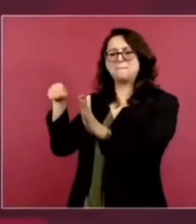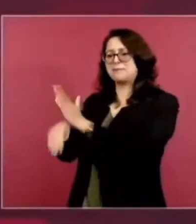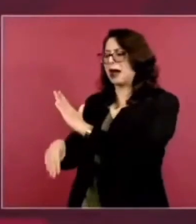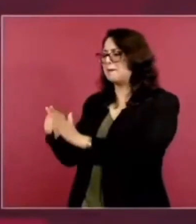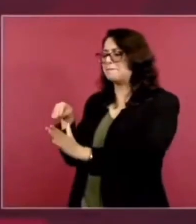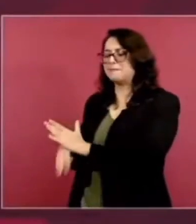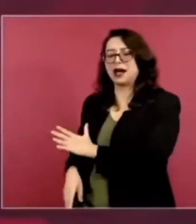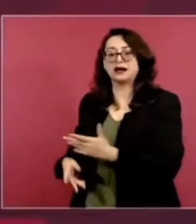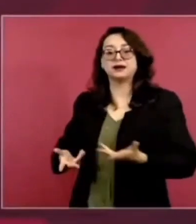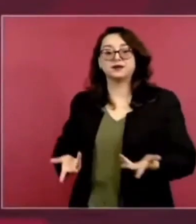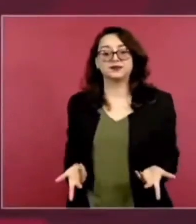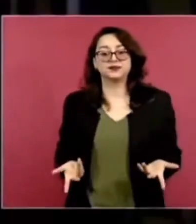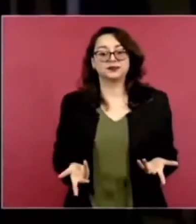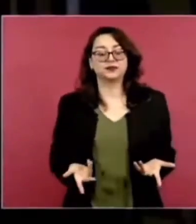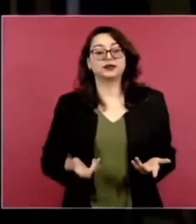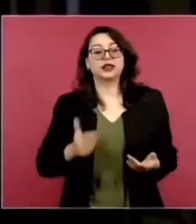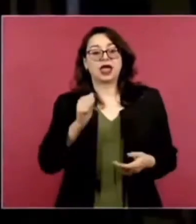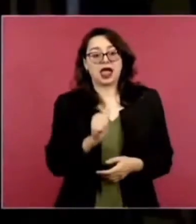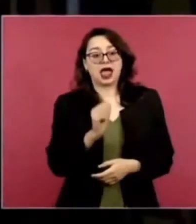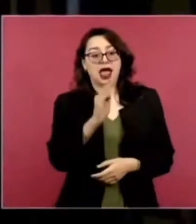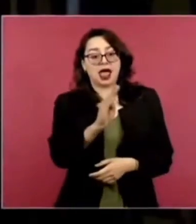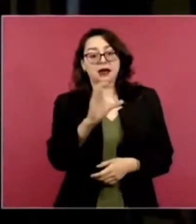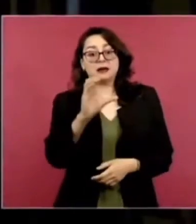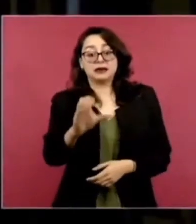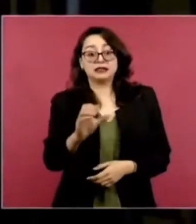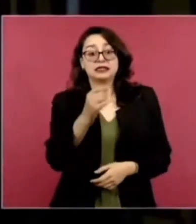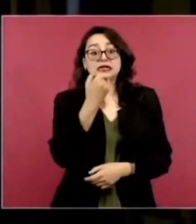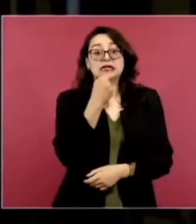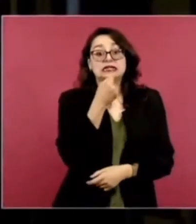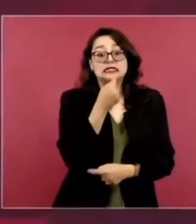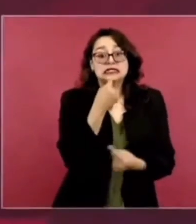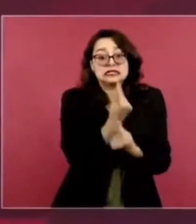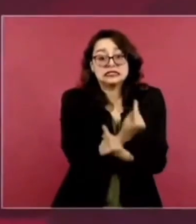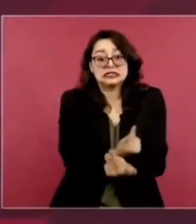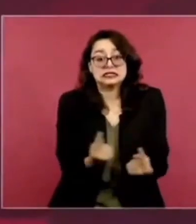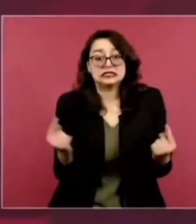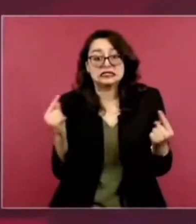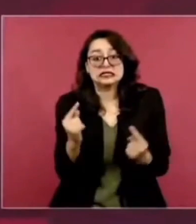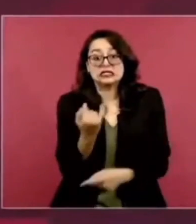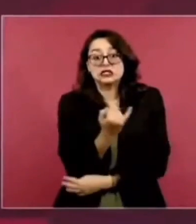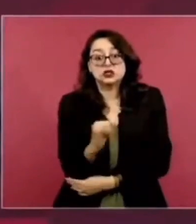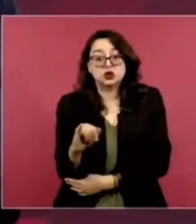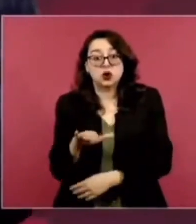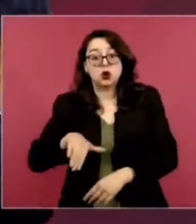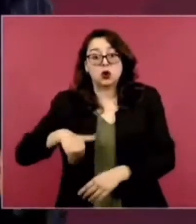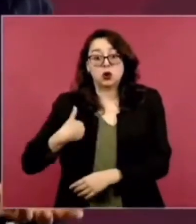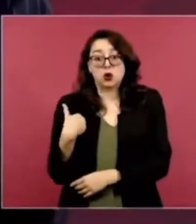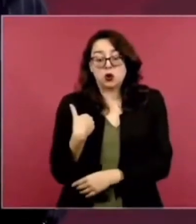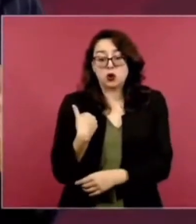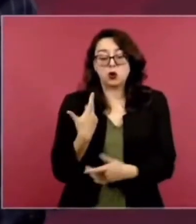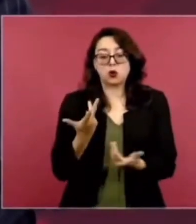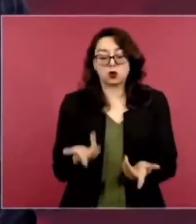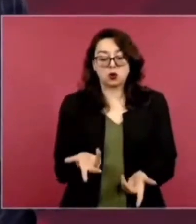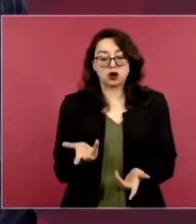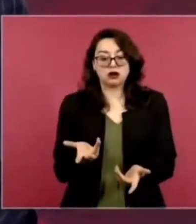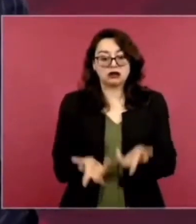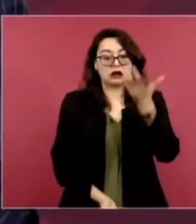ese origen. Sí, atraviesa por ahí. Porque antes las guarderías las manejaba el Seguro